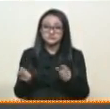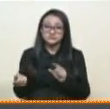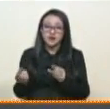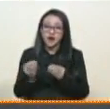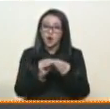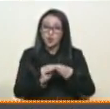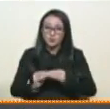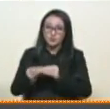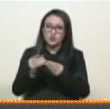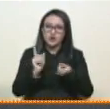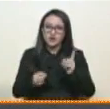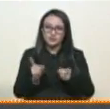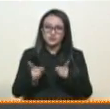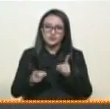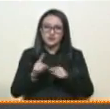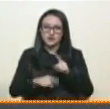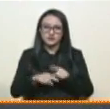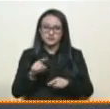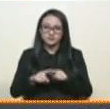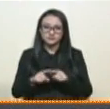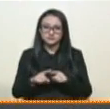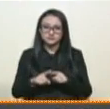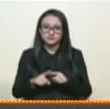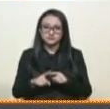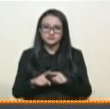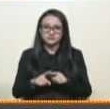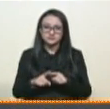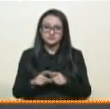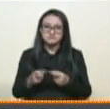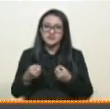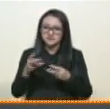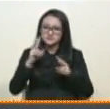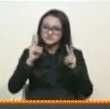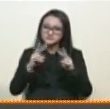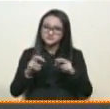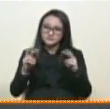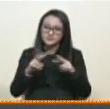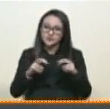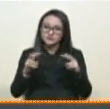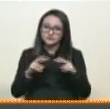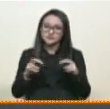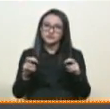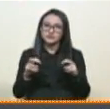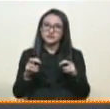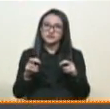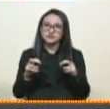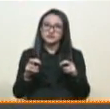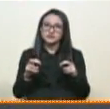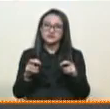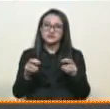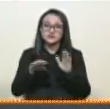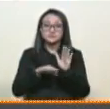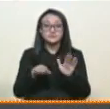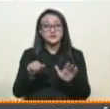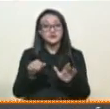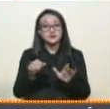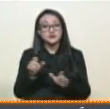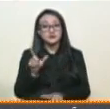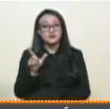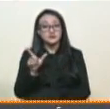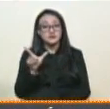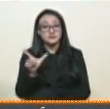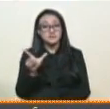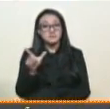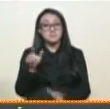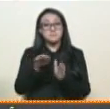pertinentes que apliquen para esa determinada auditoría y los partidos políticos llevan su registro, los